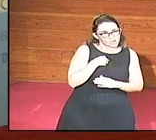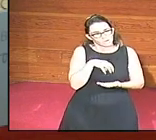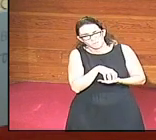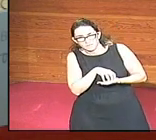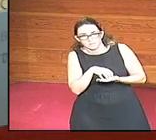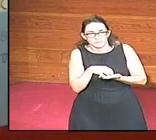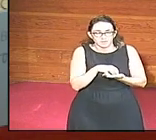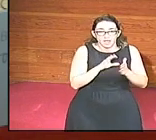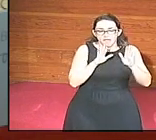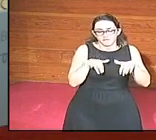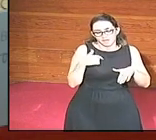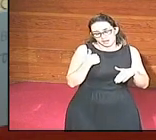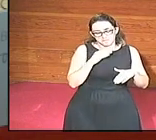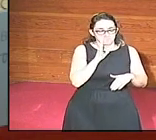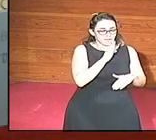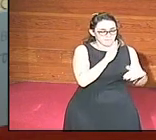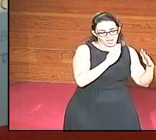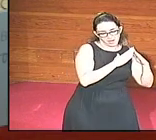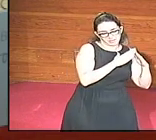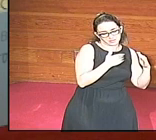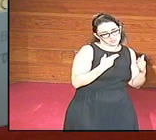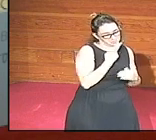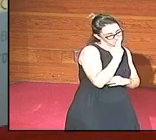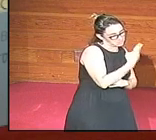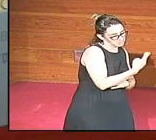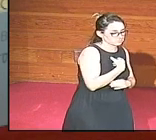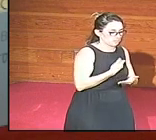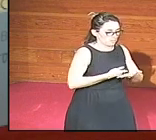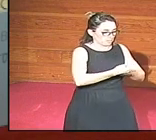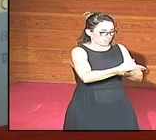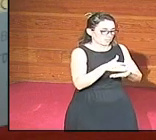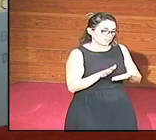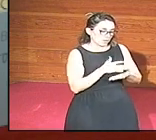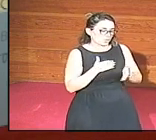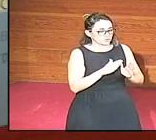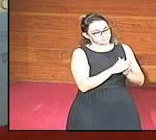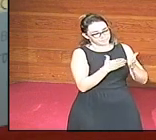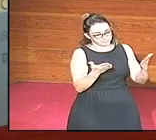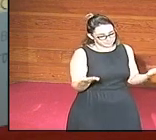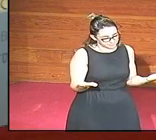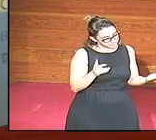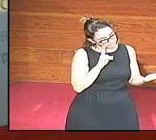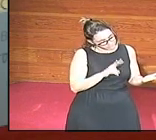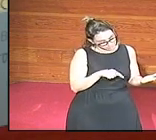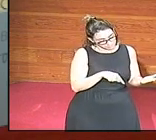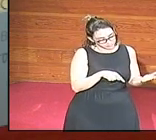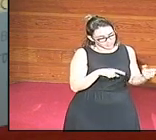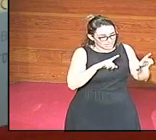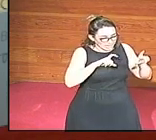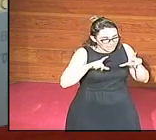Y estando ahí en casa de mi madre de visita, abrí el periódico local y vi un reportaje sin